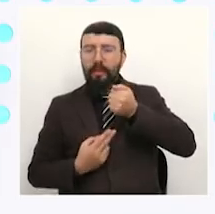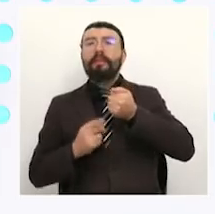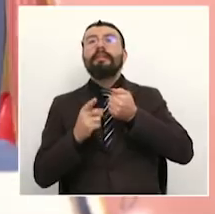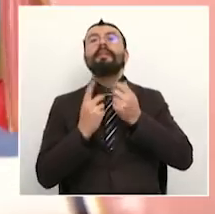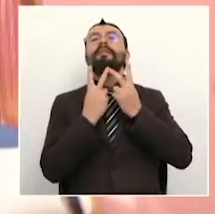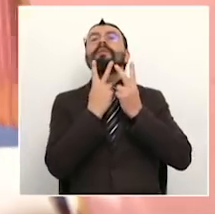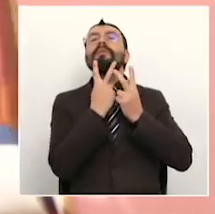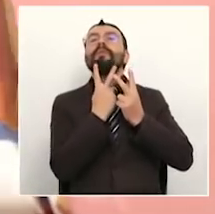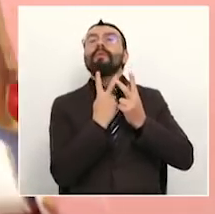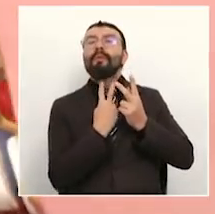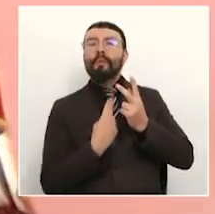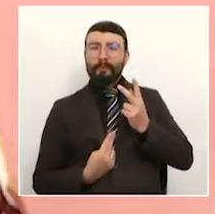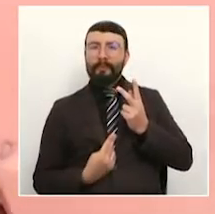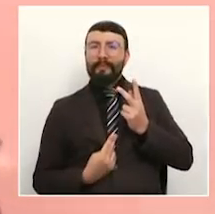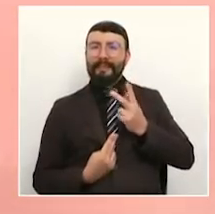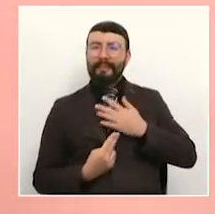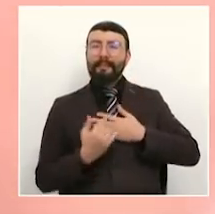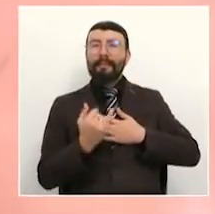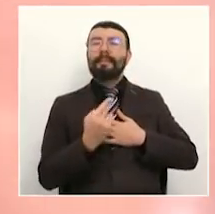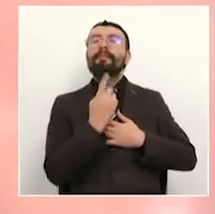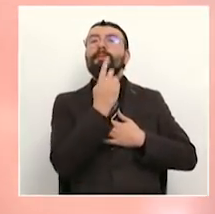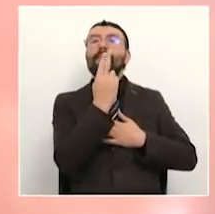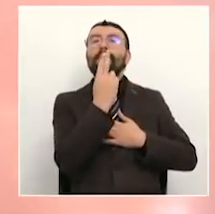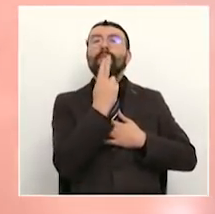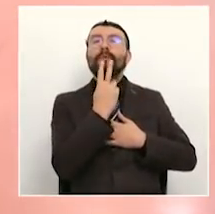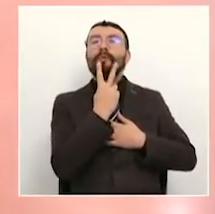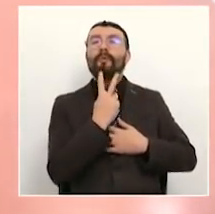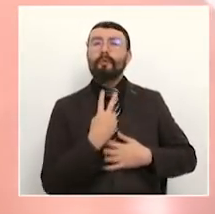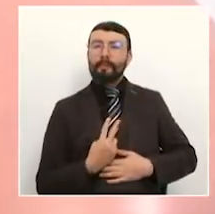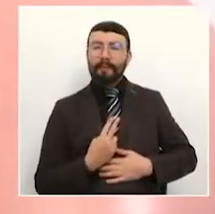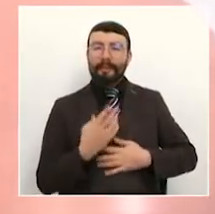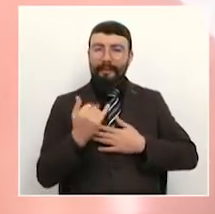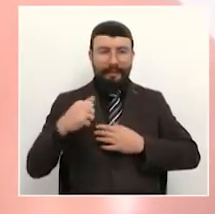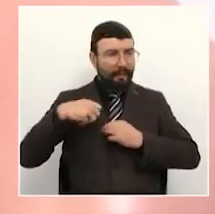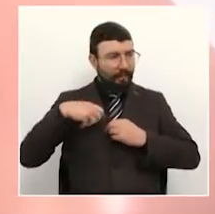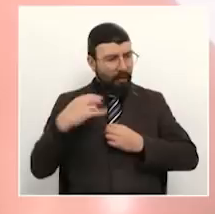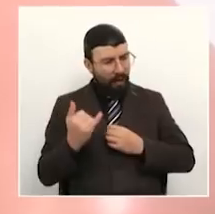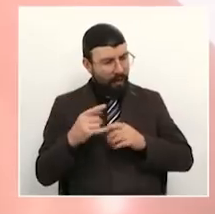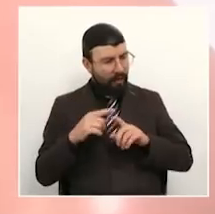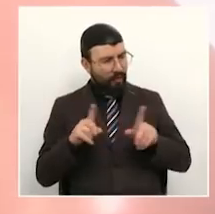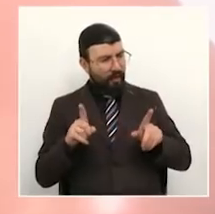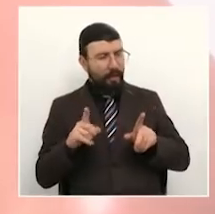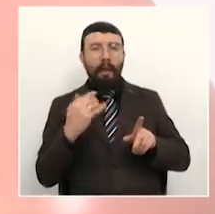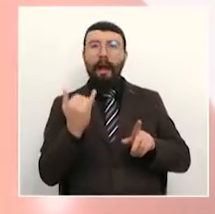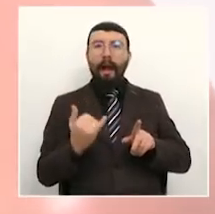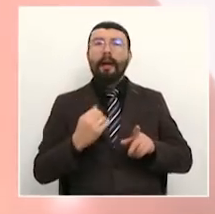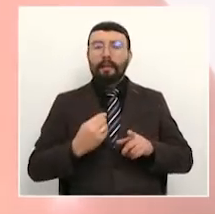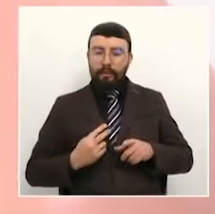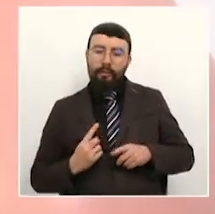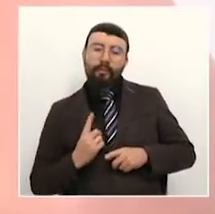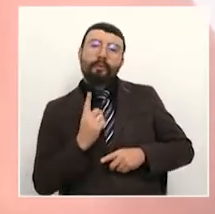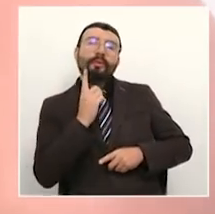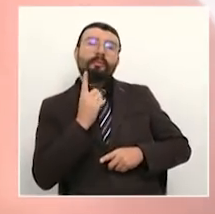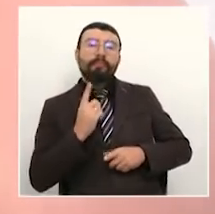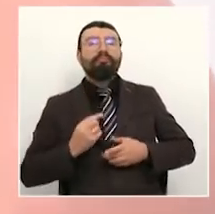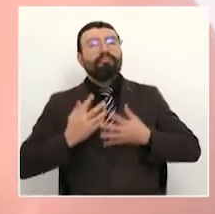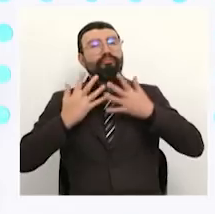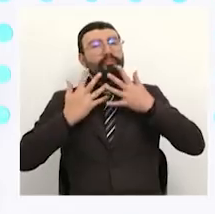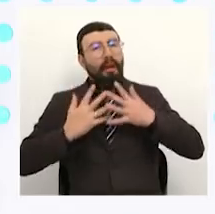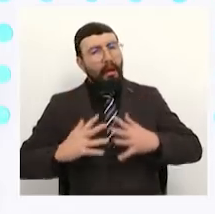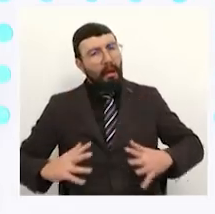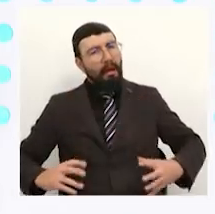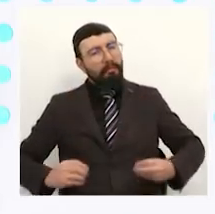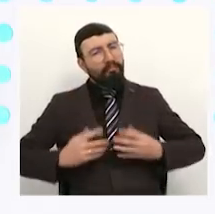después vamos a hacer qué tiene que ver con la diferencia entre la vía respiratoria y la vía